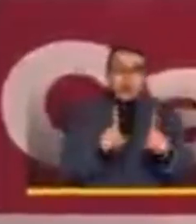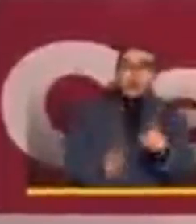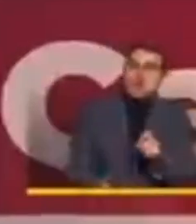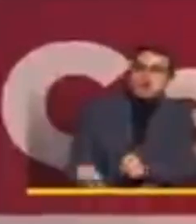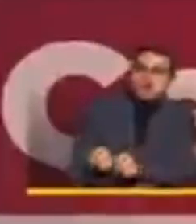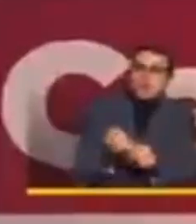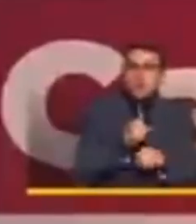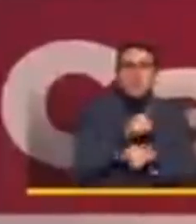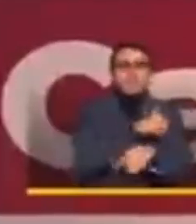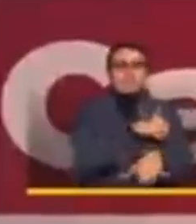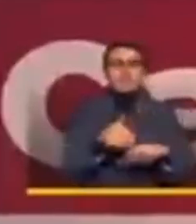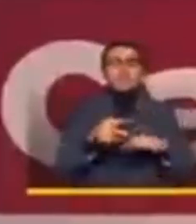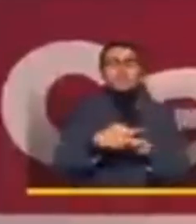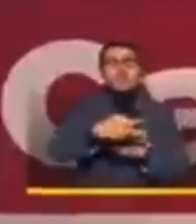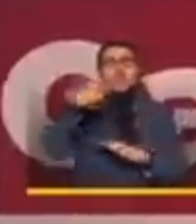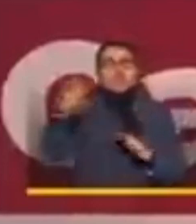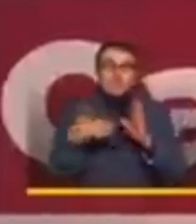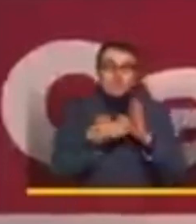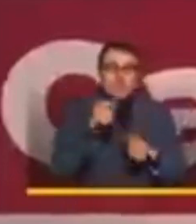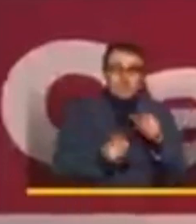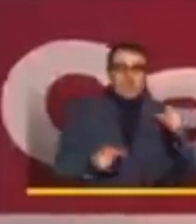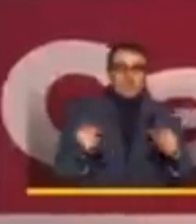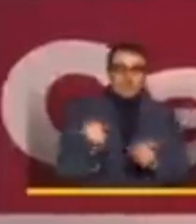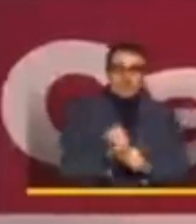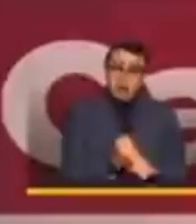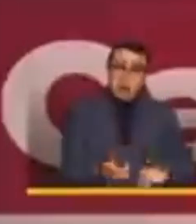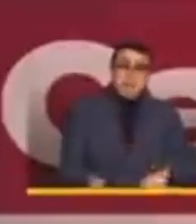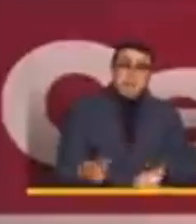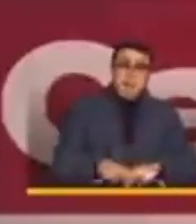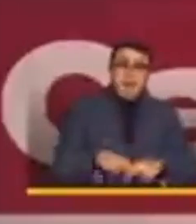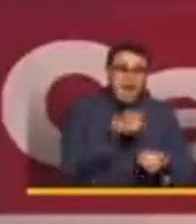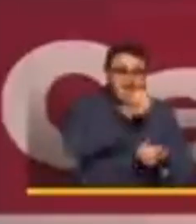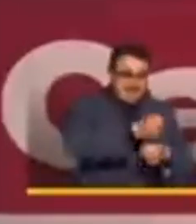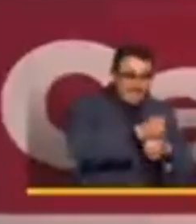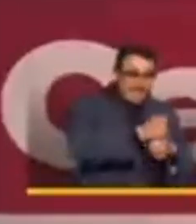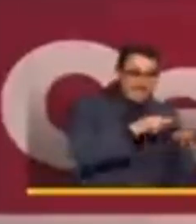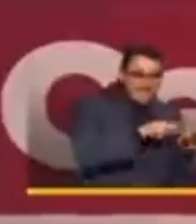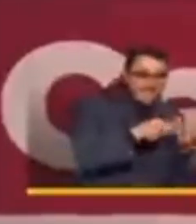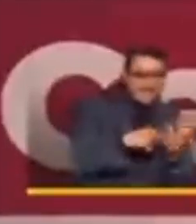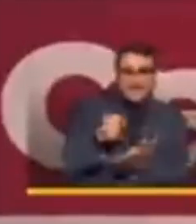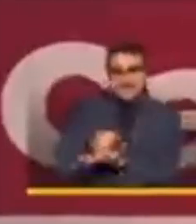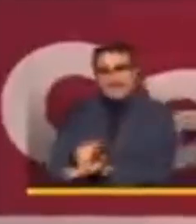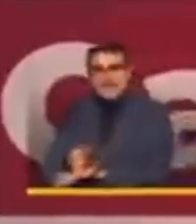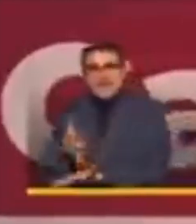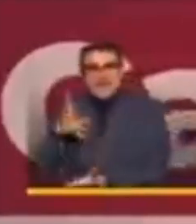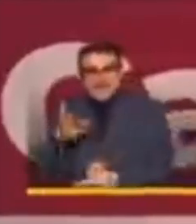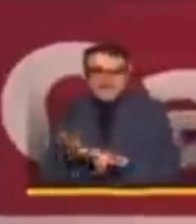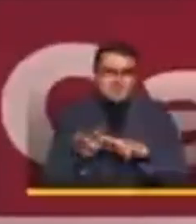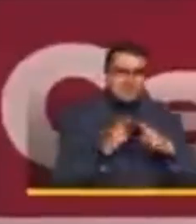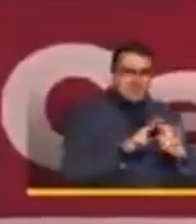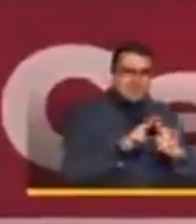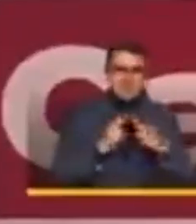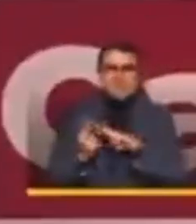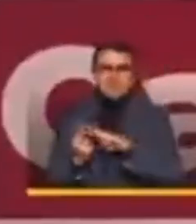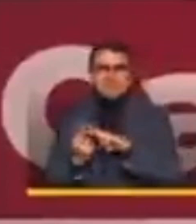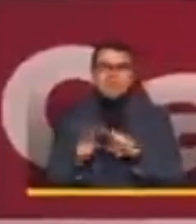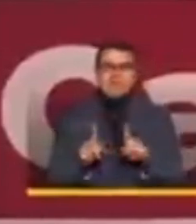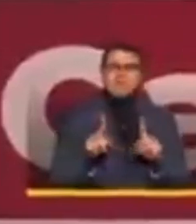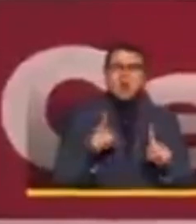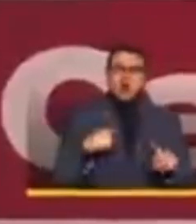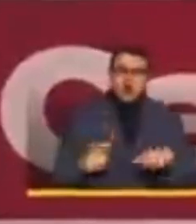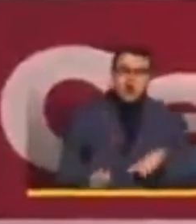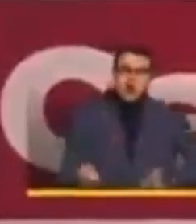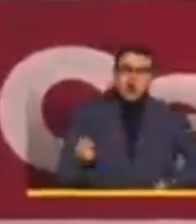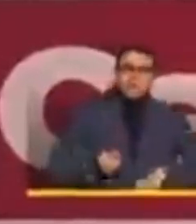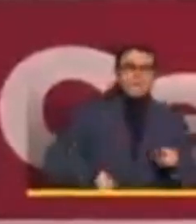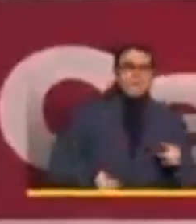trabajo más, es decir, trabajo, es decir, riqueza. ¿Por qué no lo puedo hacer? Porque